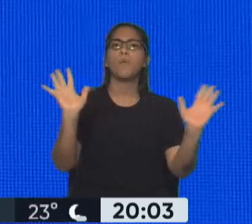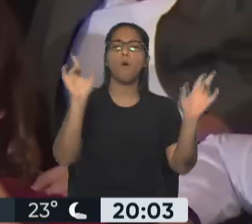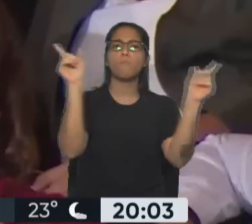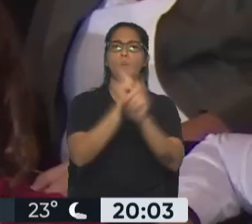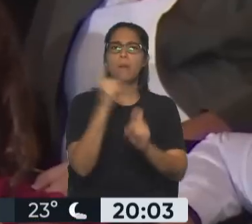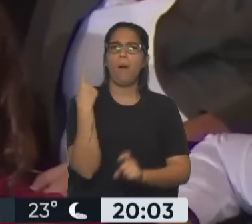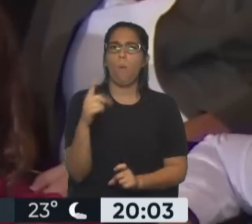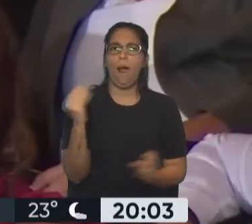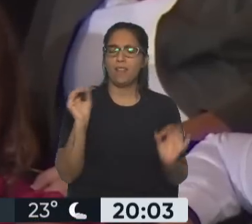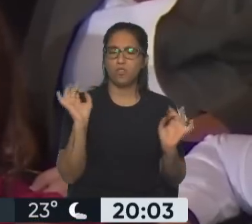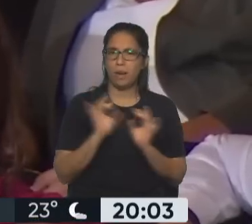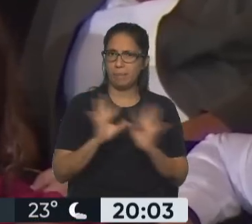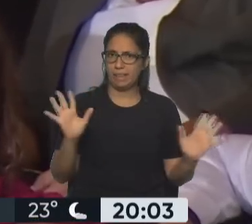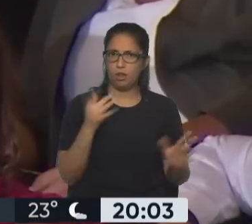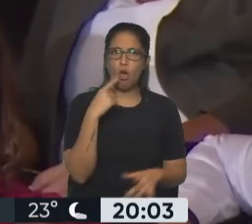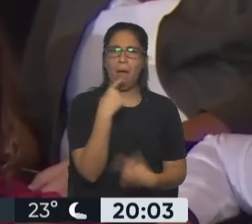Y también